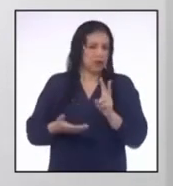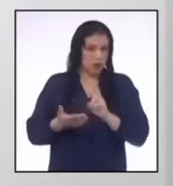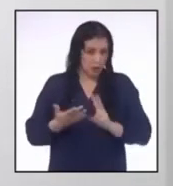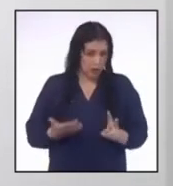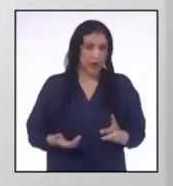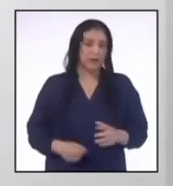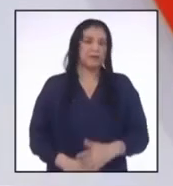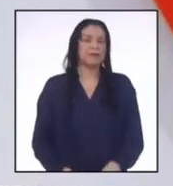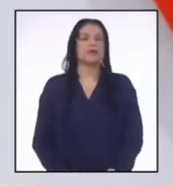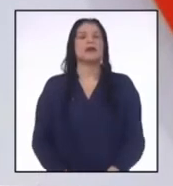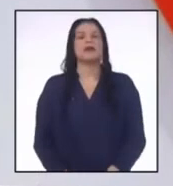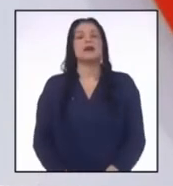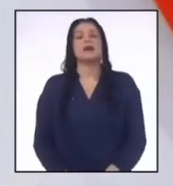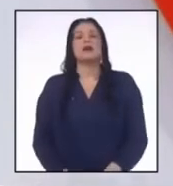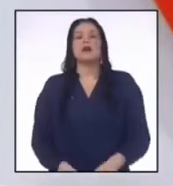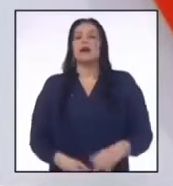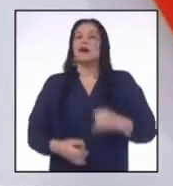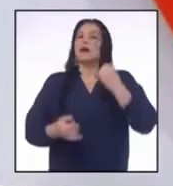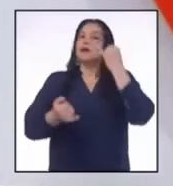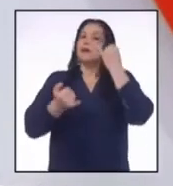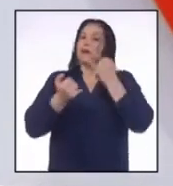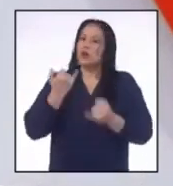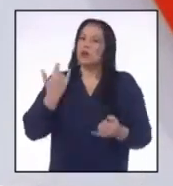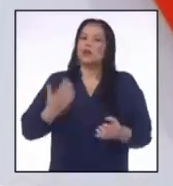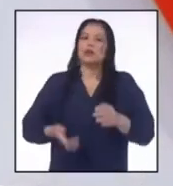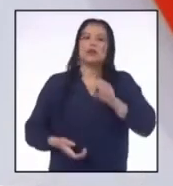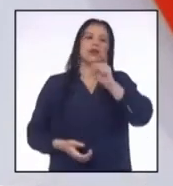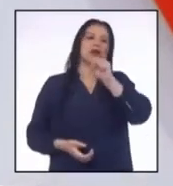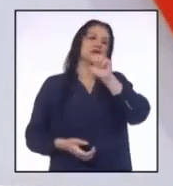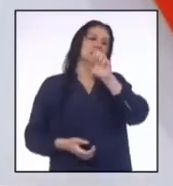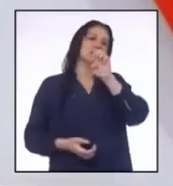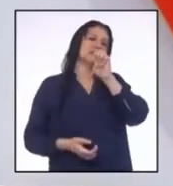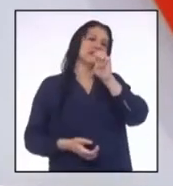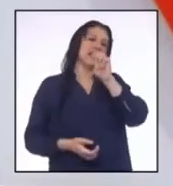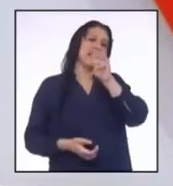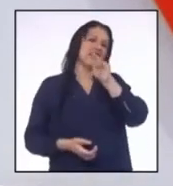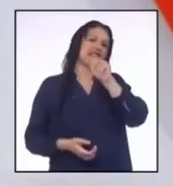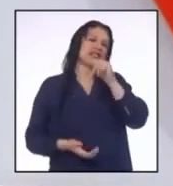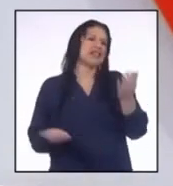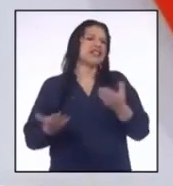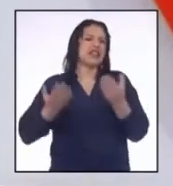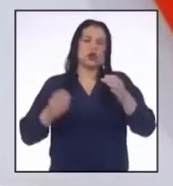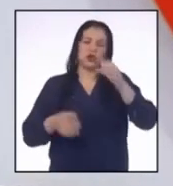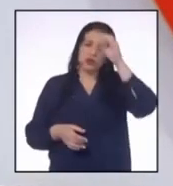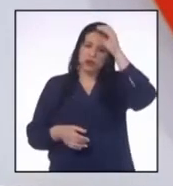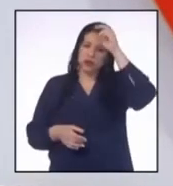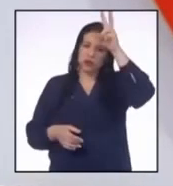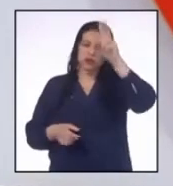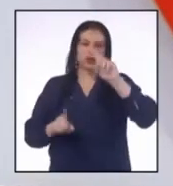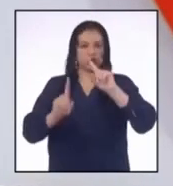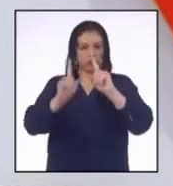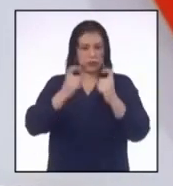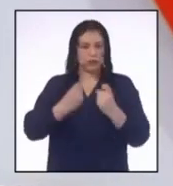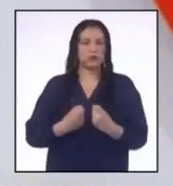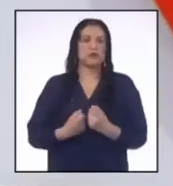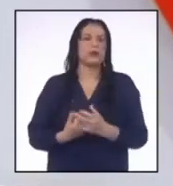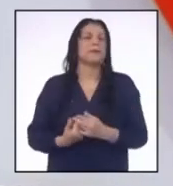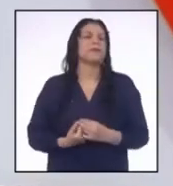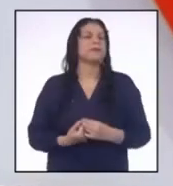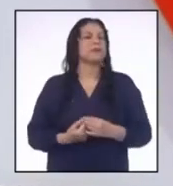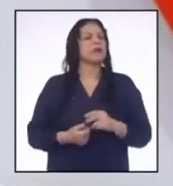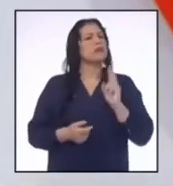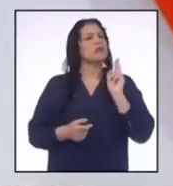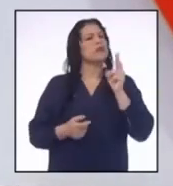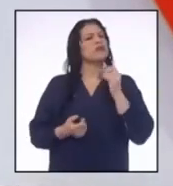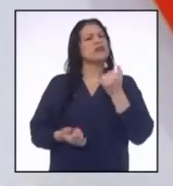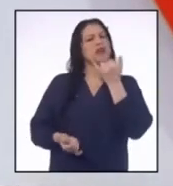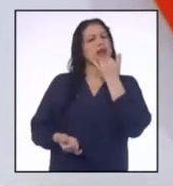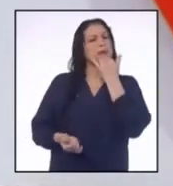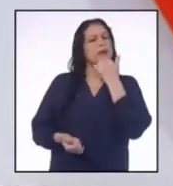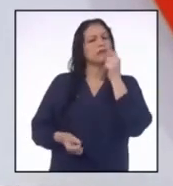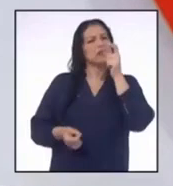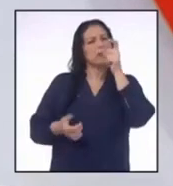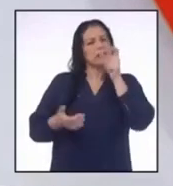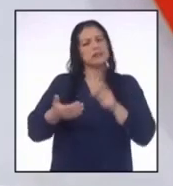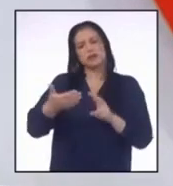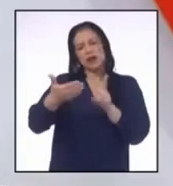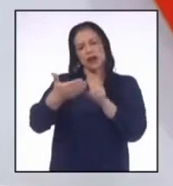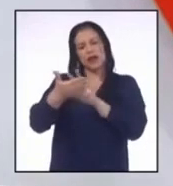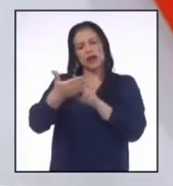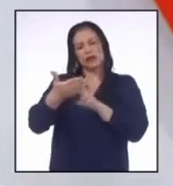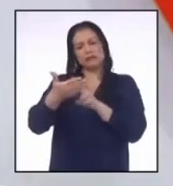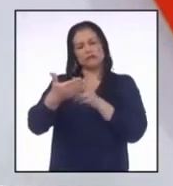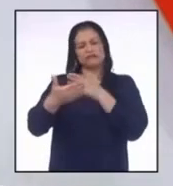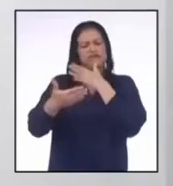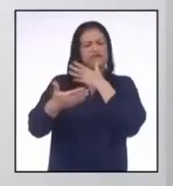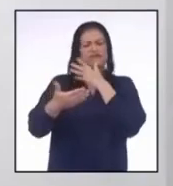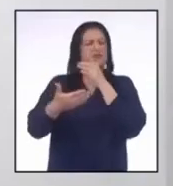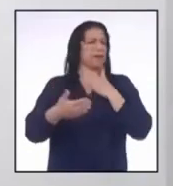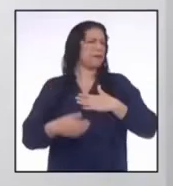a medio camino. Por último, Sebastián de Cusco nos pregunta, profesora, ¿qué pasa si un lector no